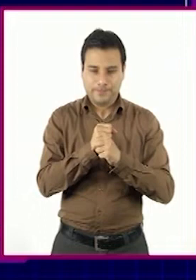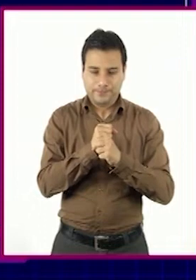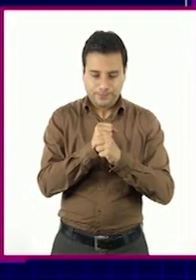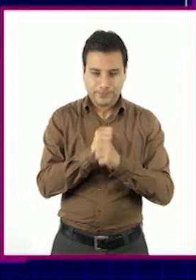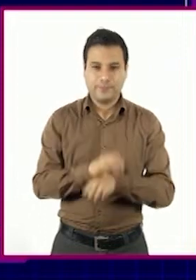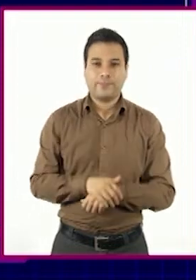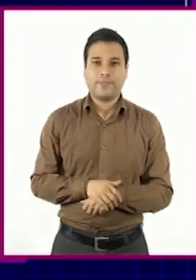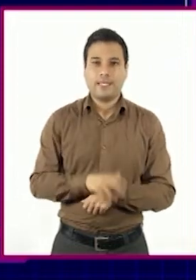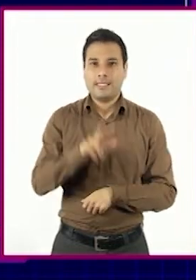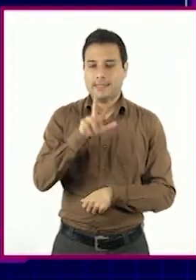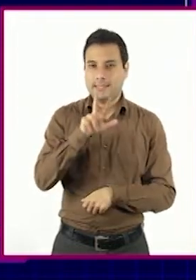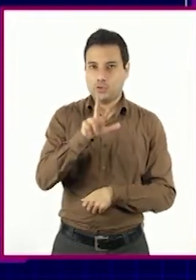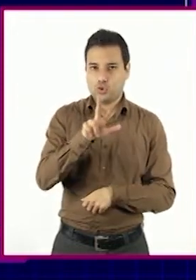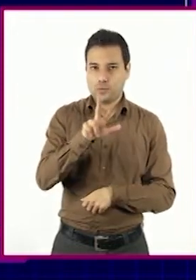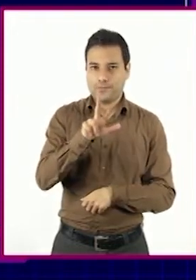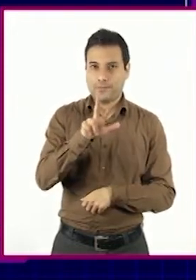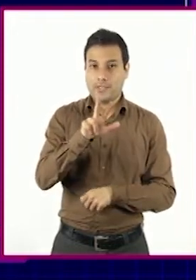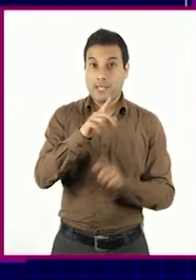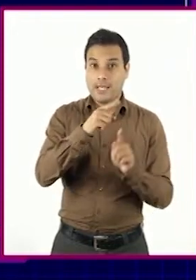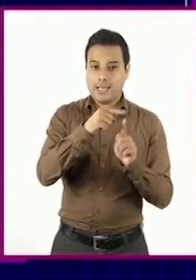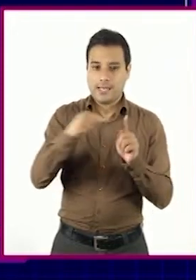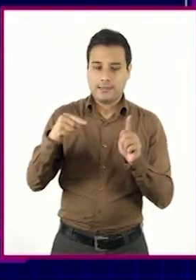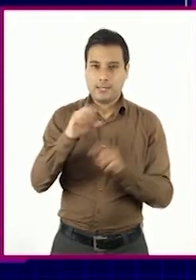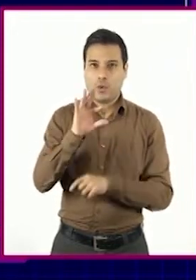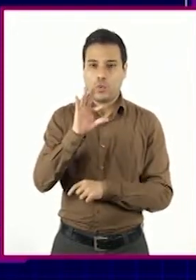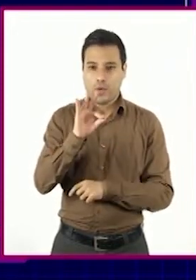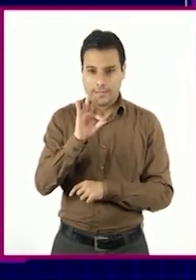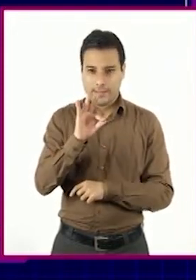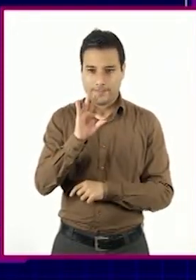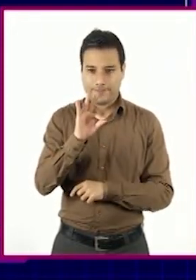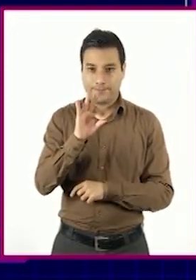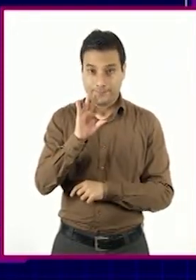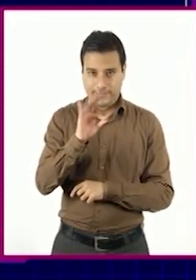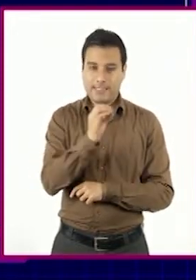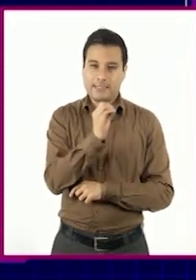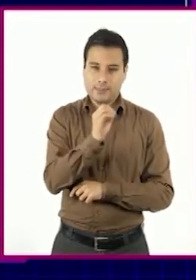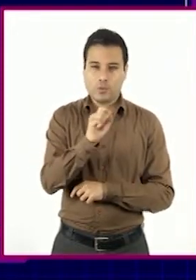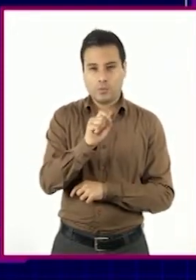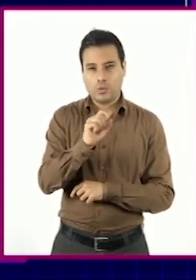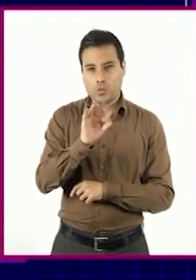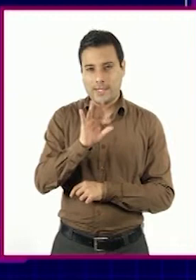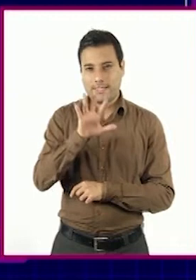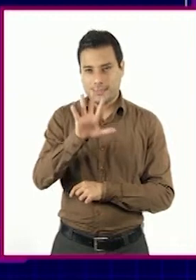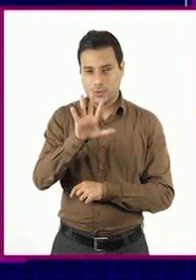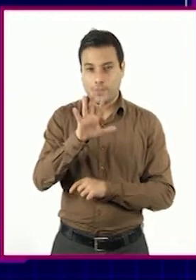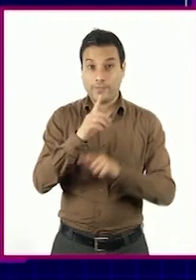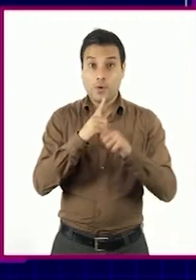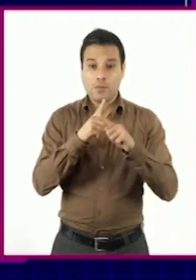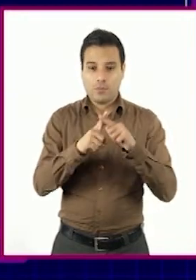circular es igual a 18 entre 40. El cociente es 0.45,